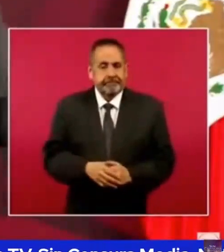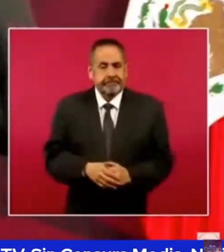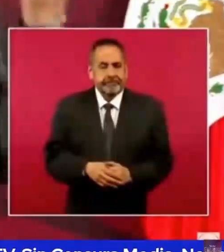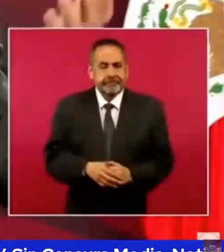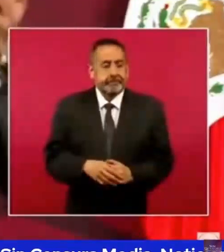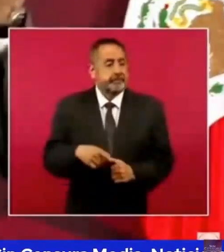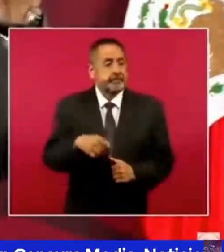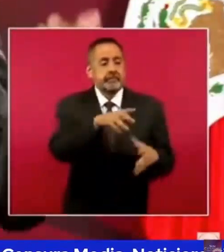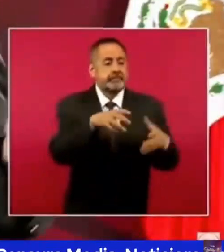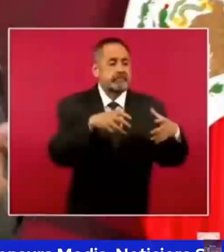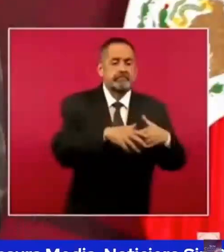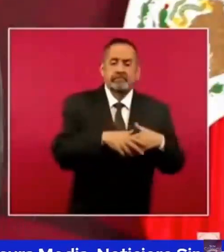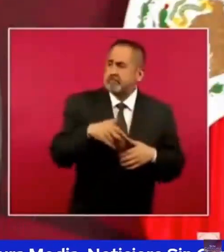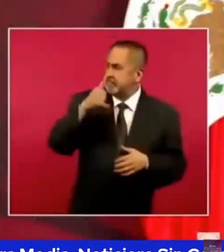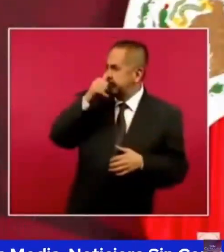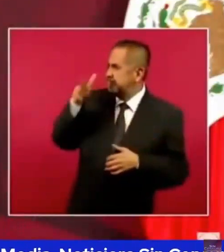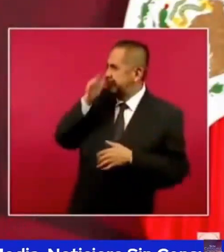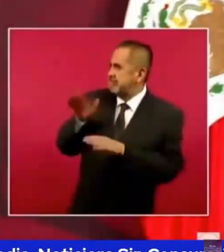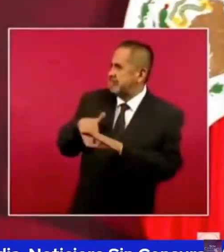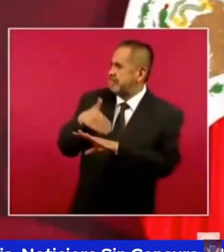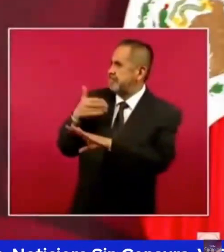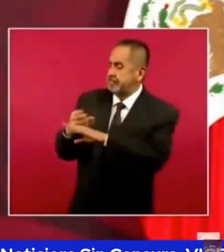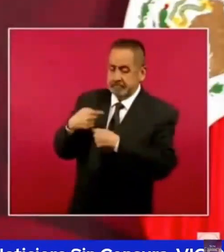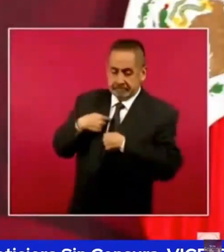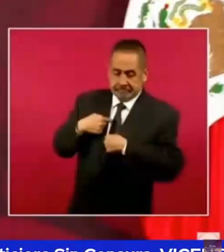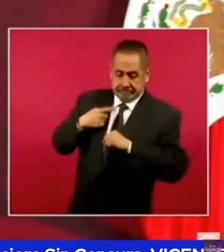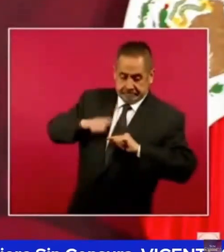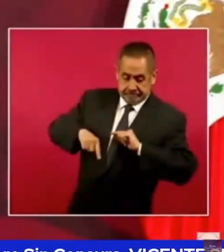a protestar en contra